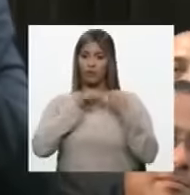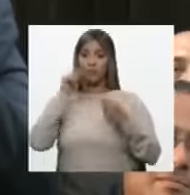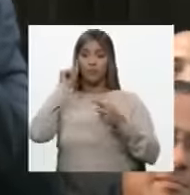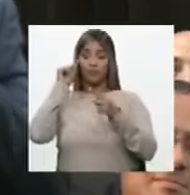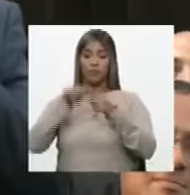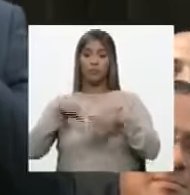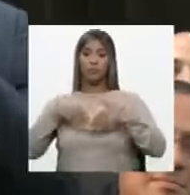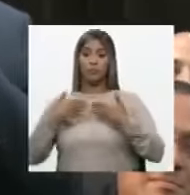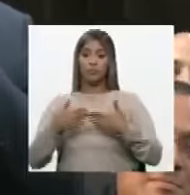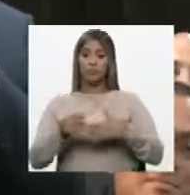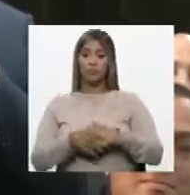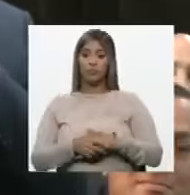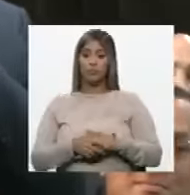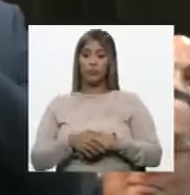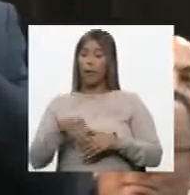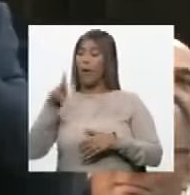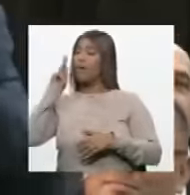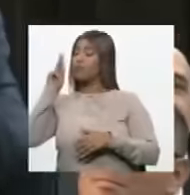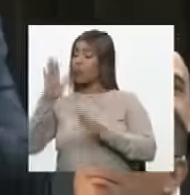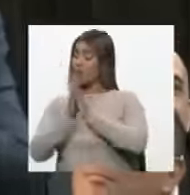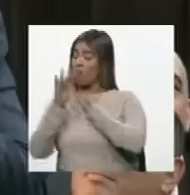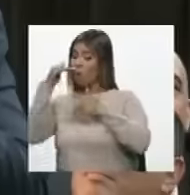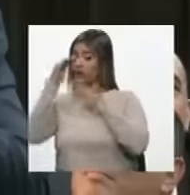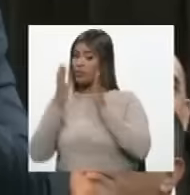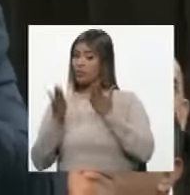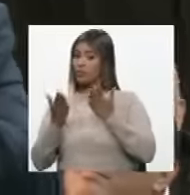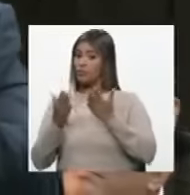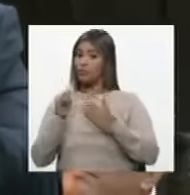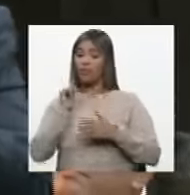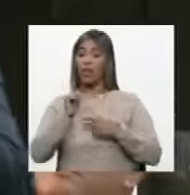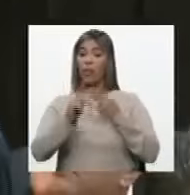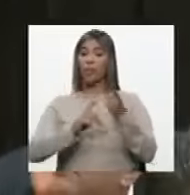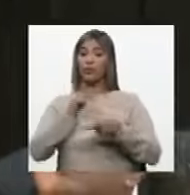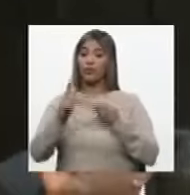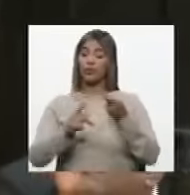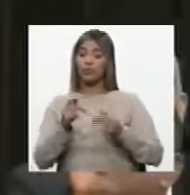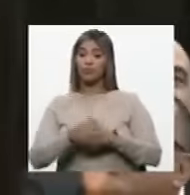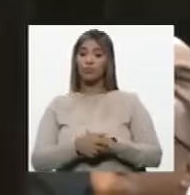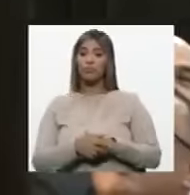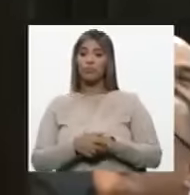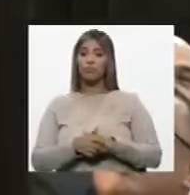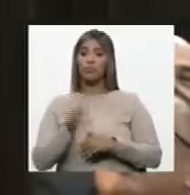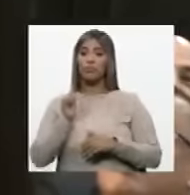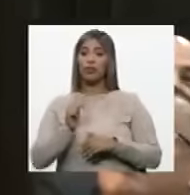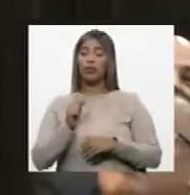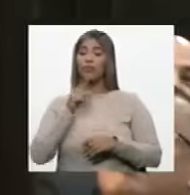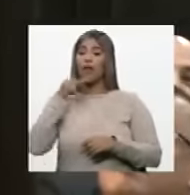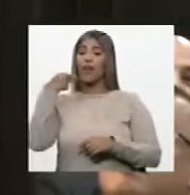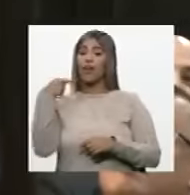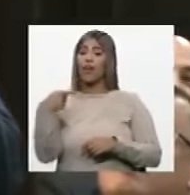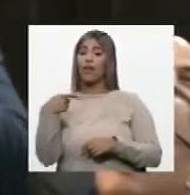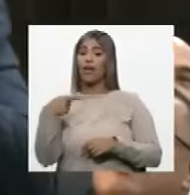que, profesor, la razón por la que se dio ese proceso fue precisamente por la negativa del